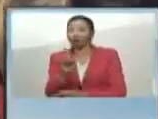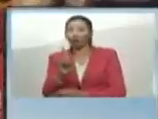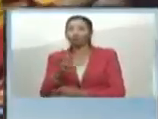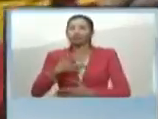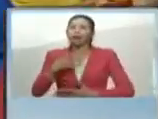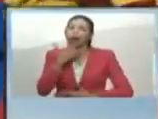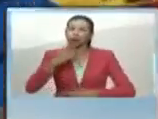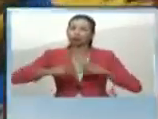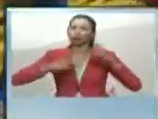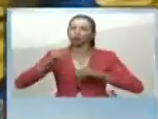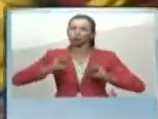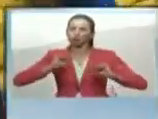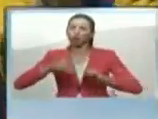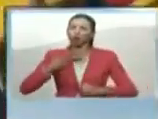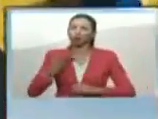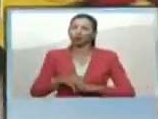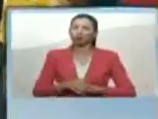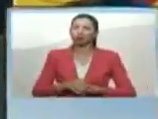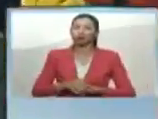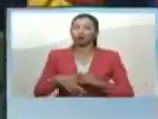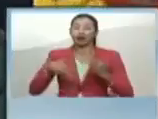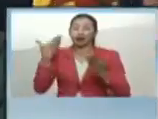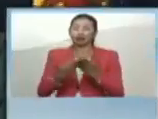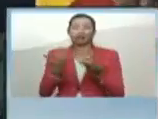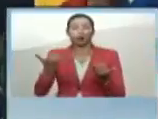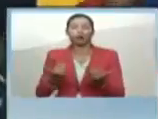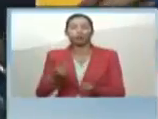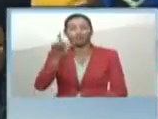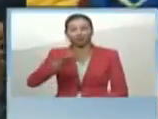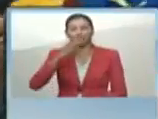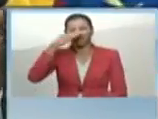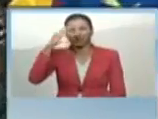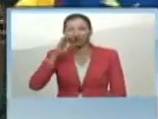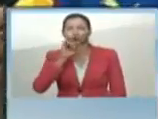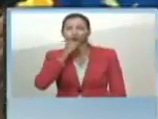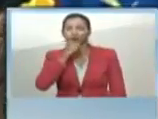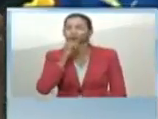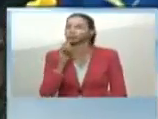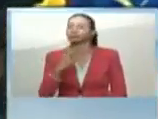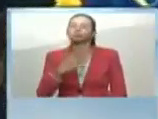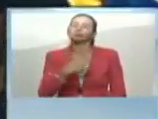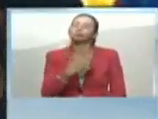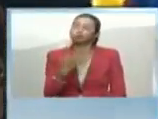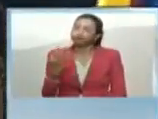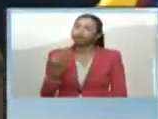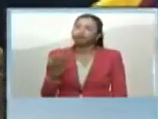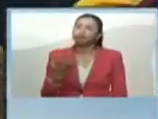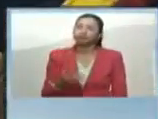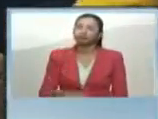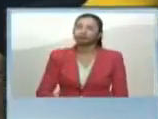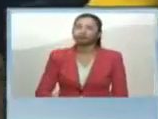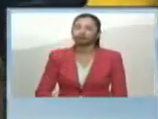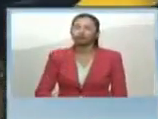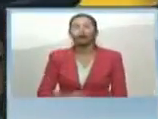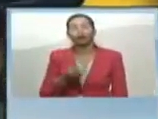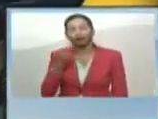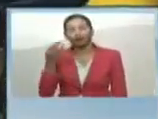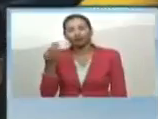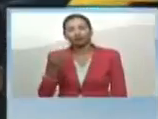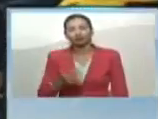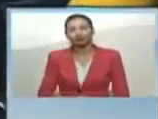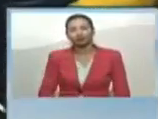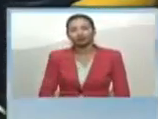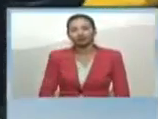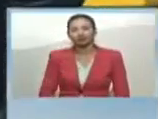ahorita, presidente, el adulto mayor no podemos negarlo y esto sería de verdad